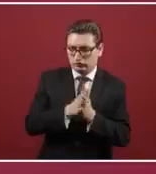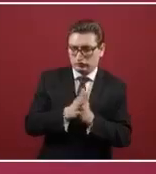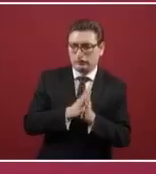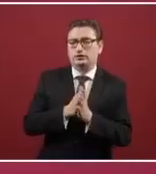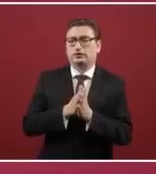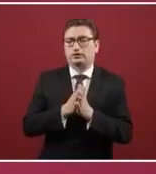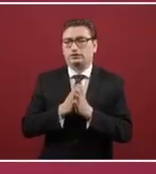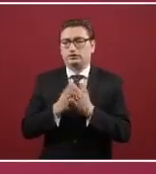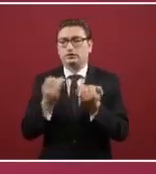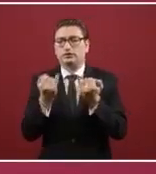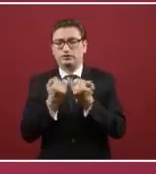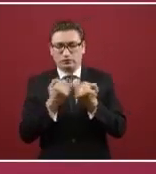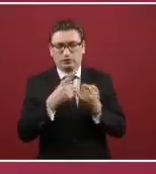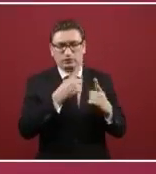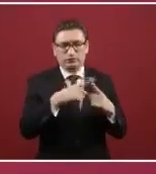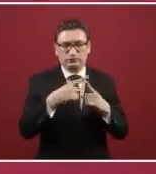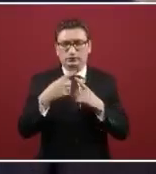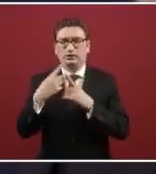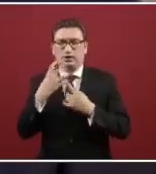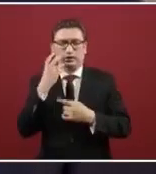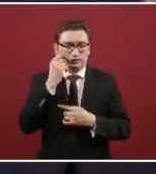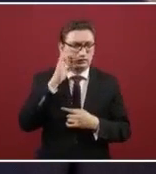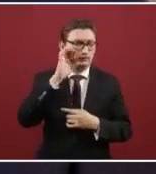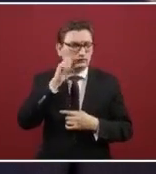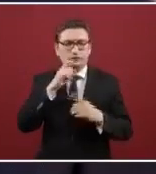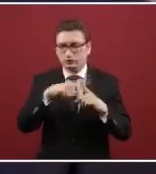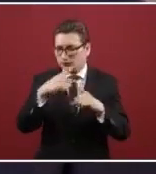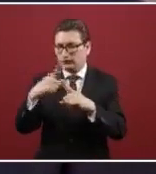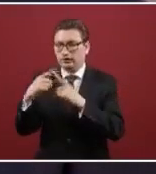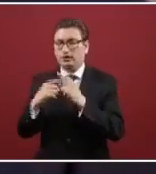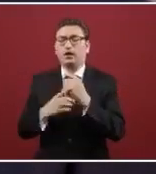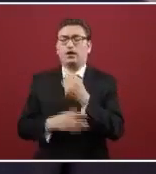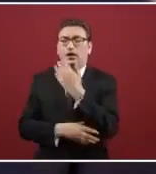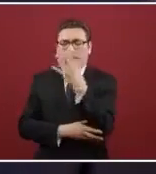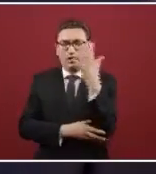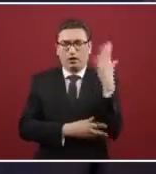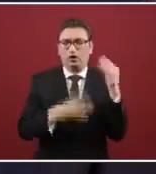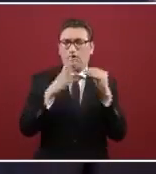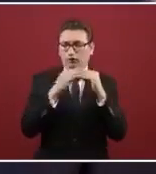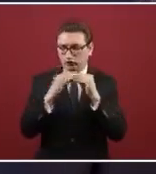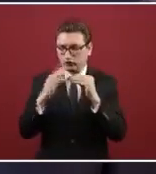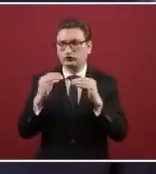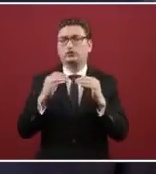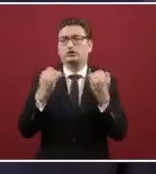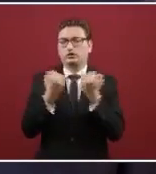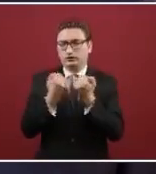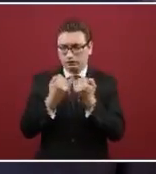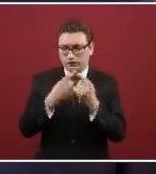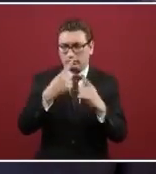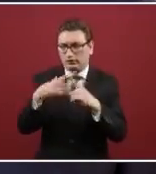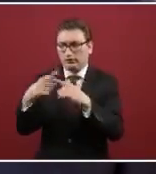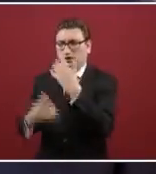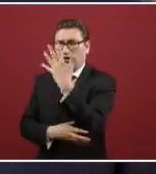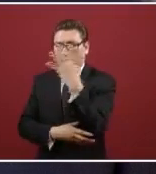y con los cítricos y con otros cultivos, con árboles frutales y también con árboles